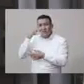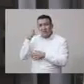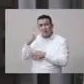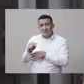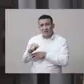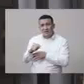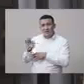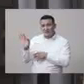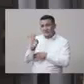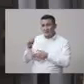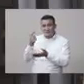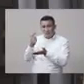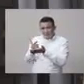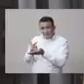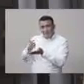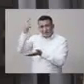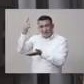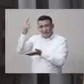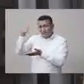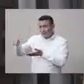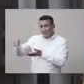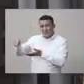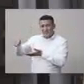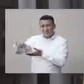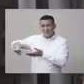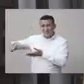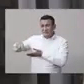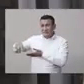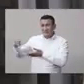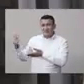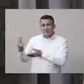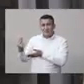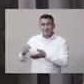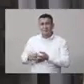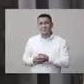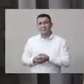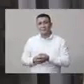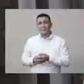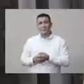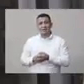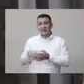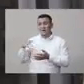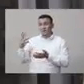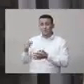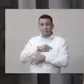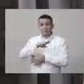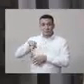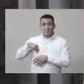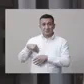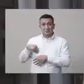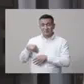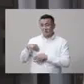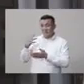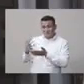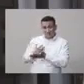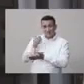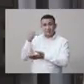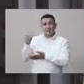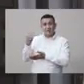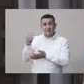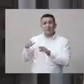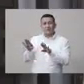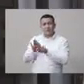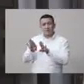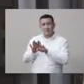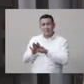su gravedad verdaderamente lo necesitan y lo hemos logrado sin incrementar el riesgo, pues